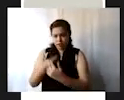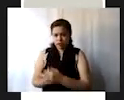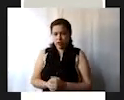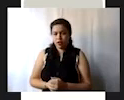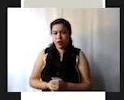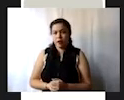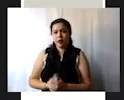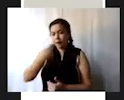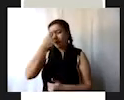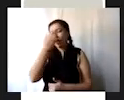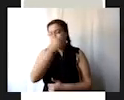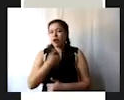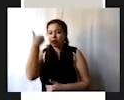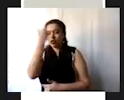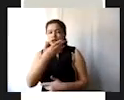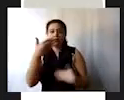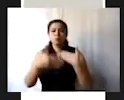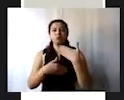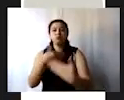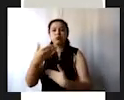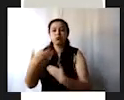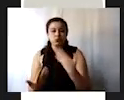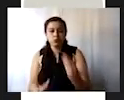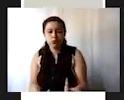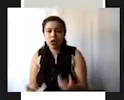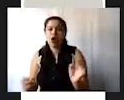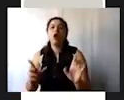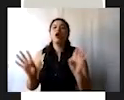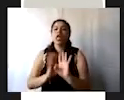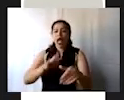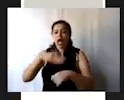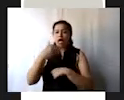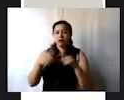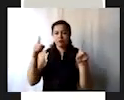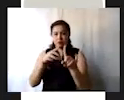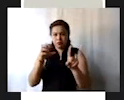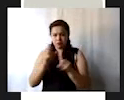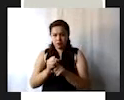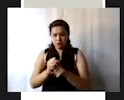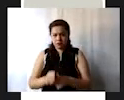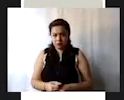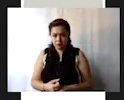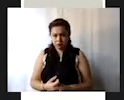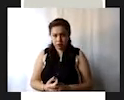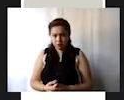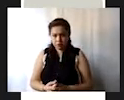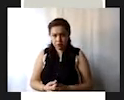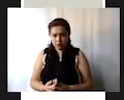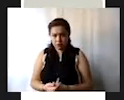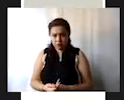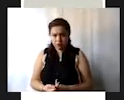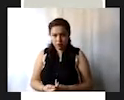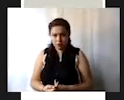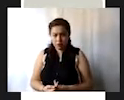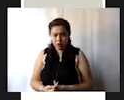pues analizar los avances o las conclusiones en las que llegaron y contestando estas preguntitas.